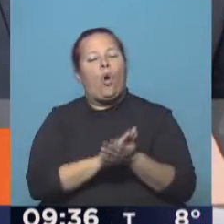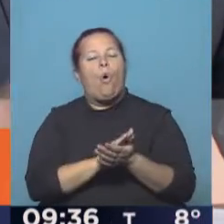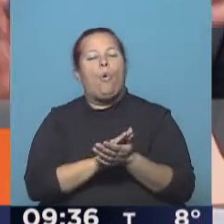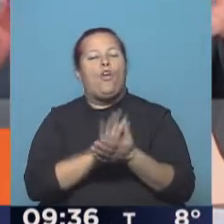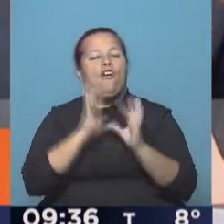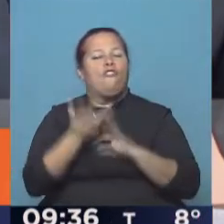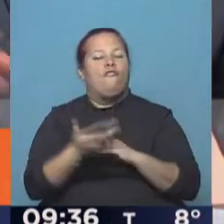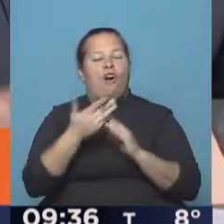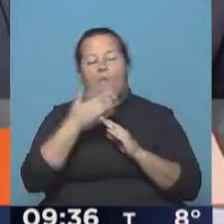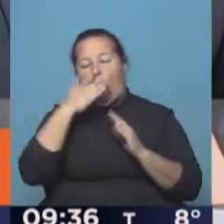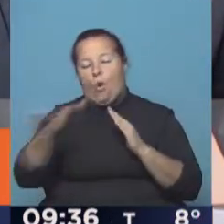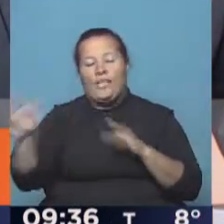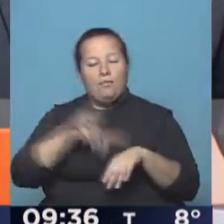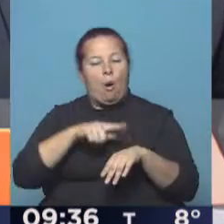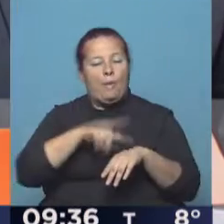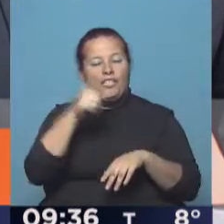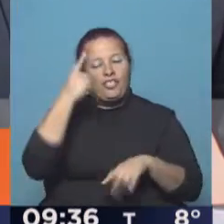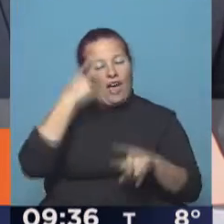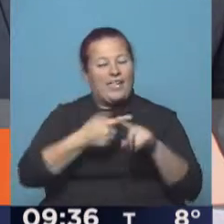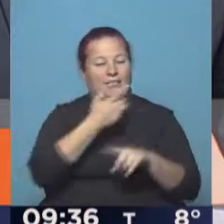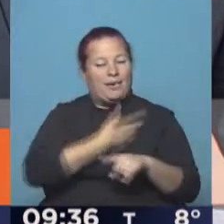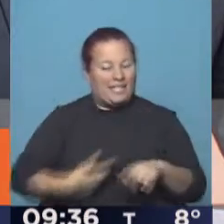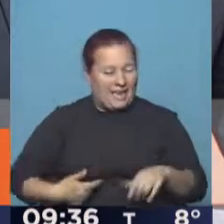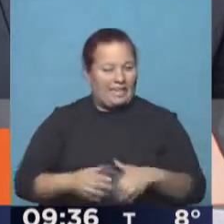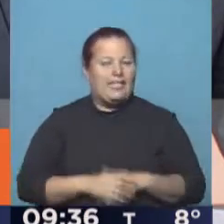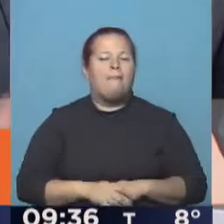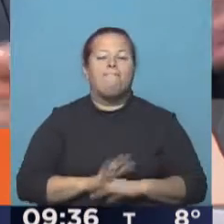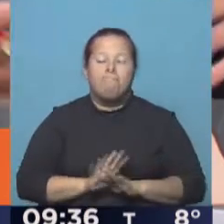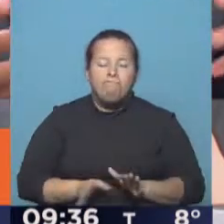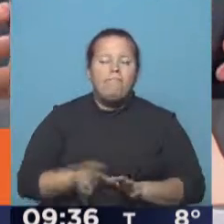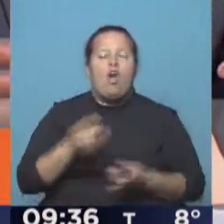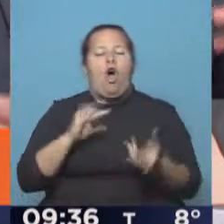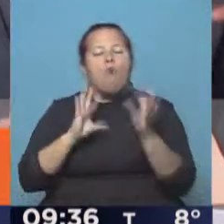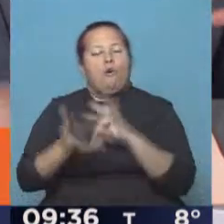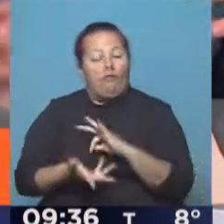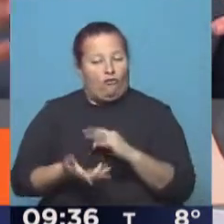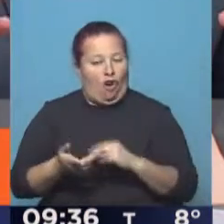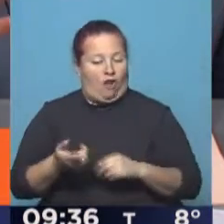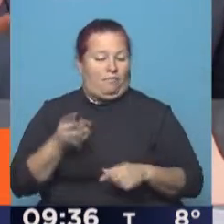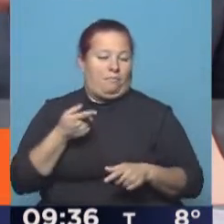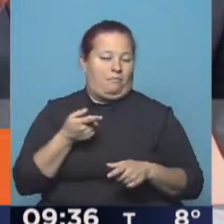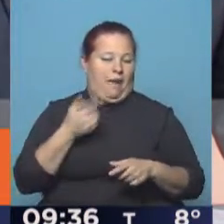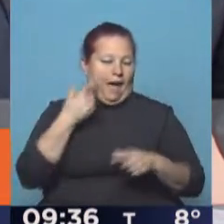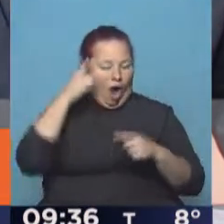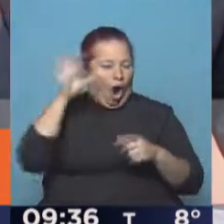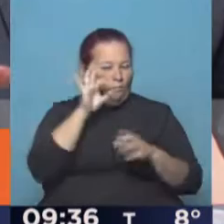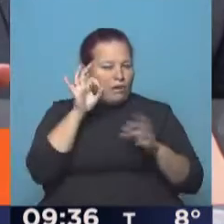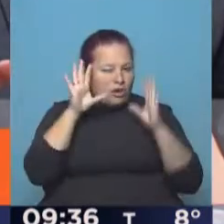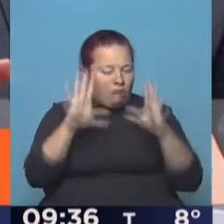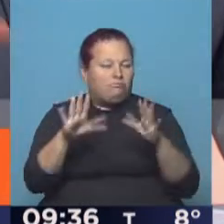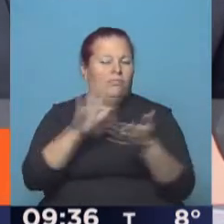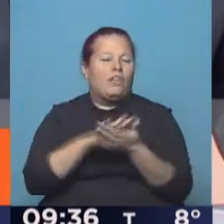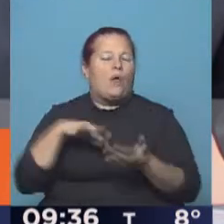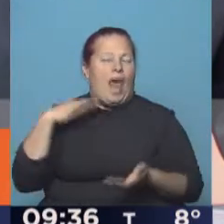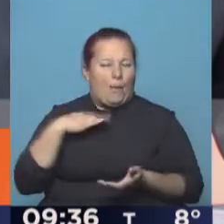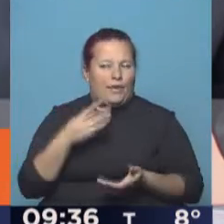cómo habían sido las últimas horas del ex mandatario y de qué manera tenía esa visión tan particular de la